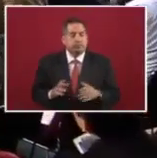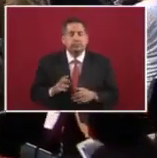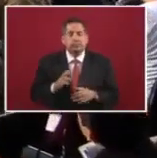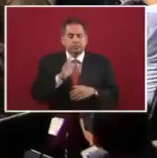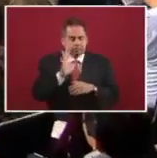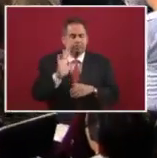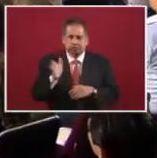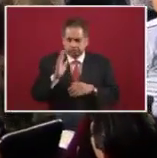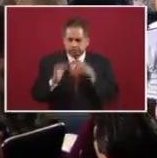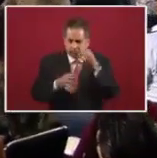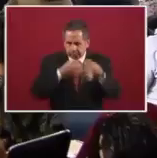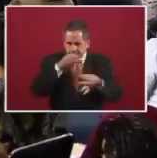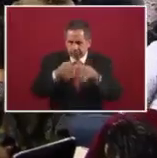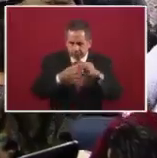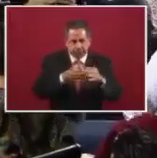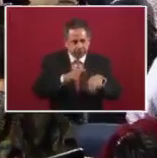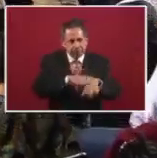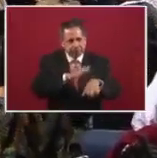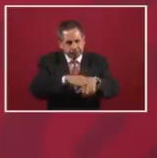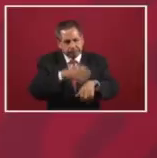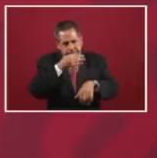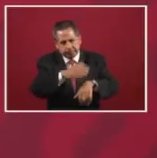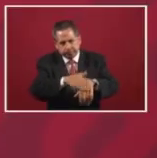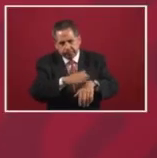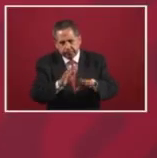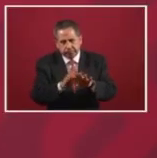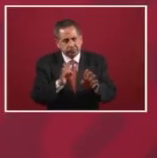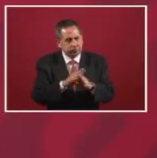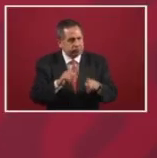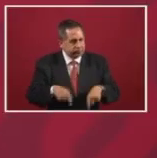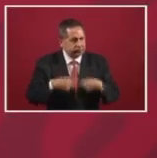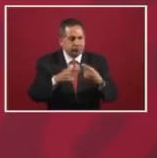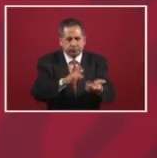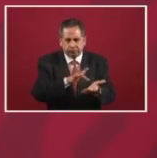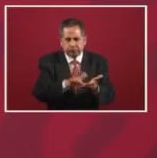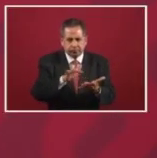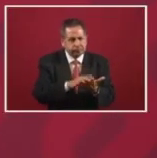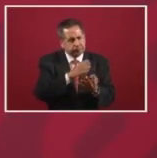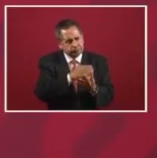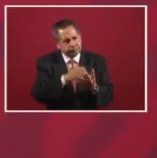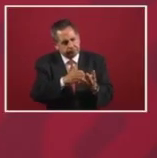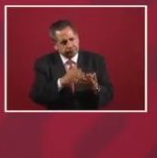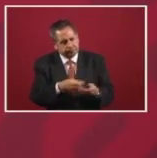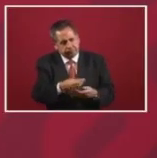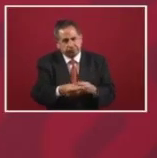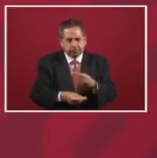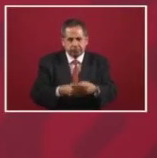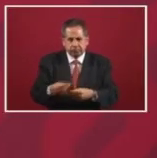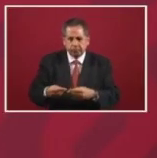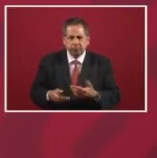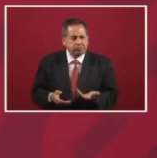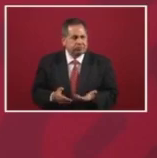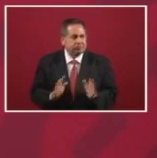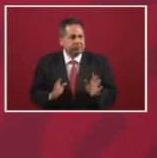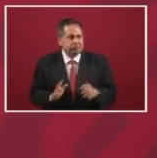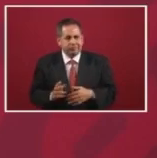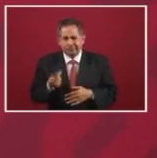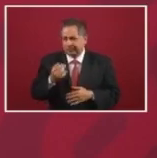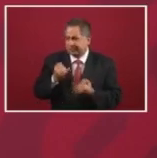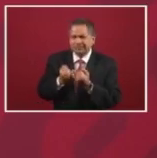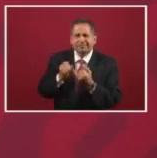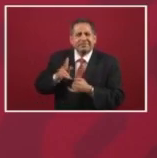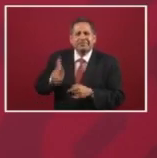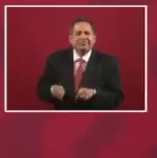está informando de cómo se están entregando los apoyos, que es un poco lo que les informamos